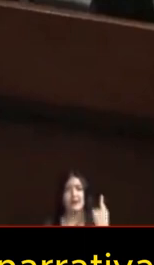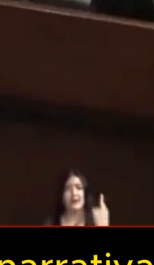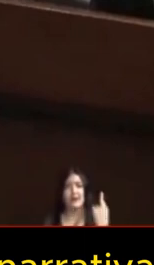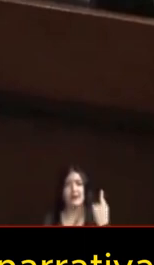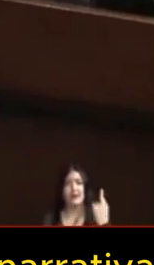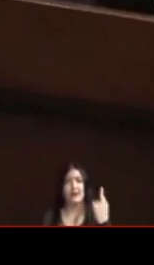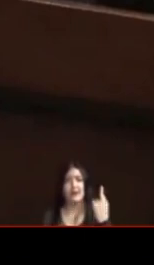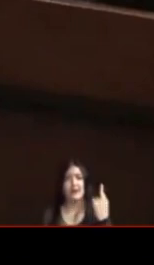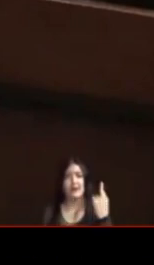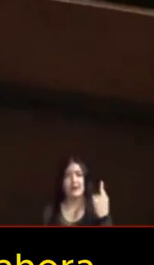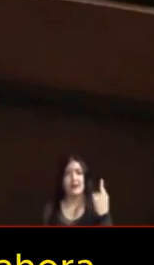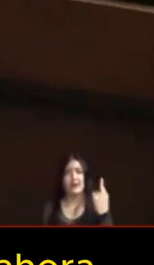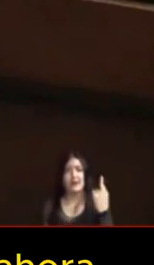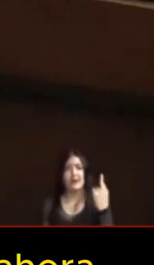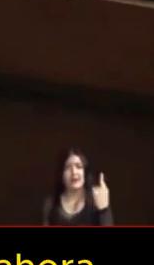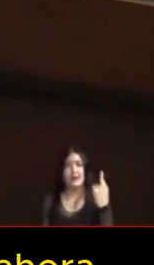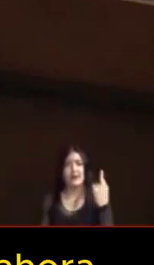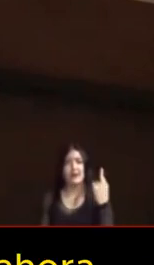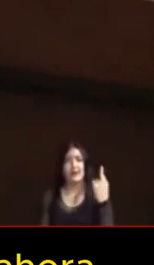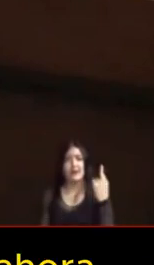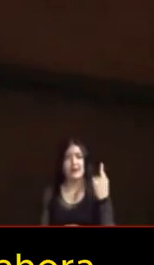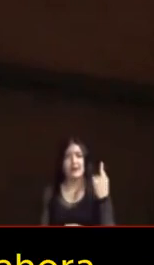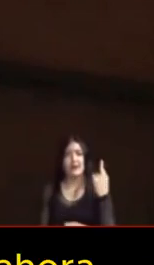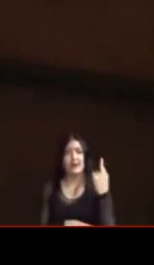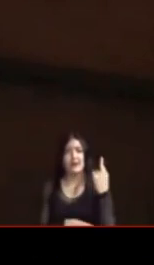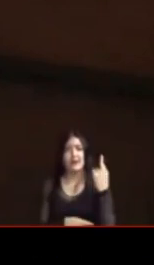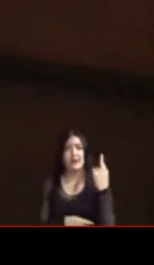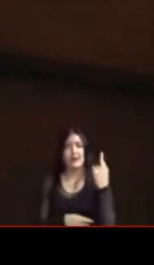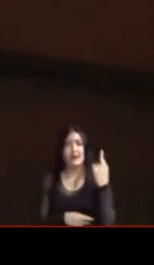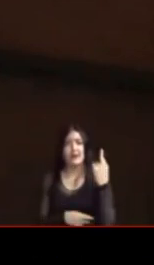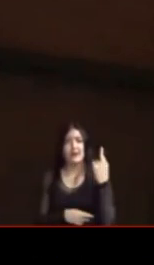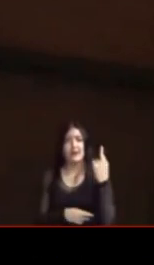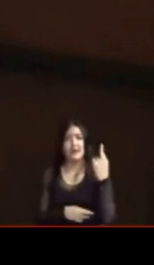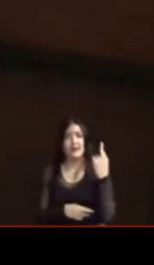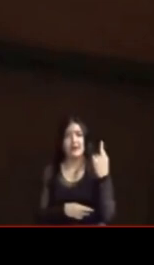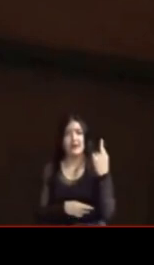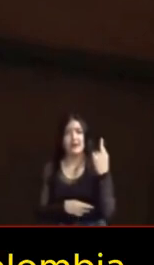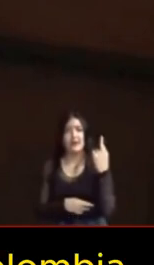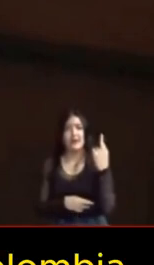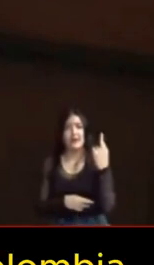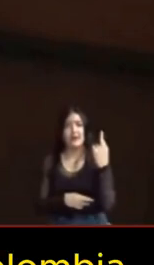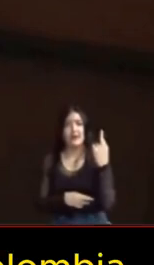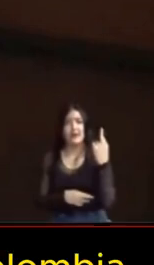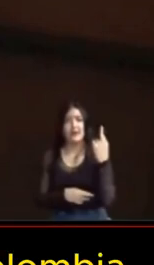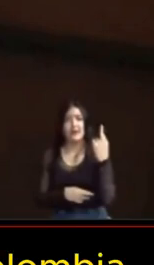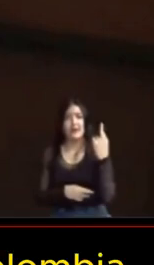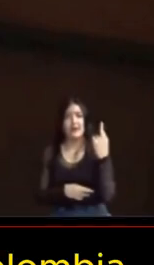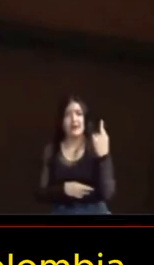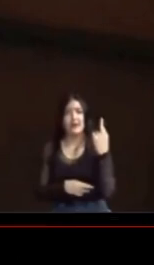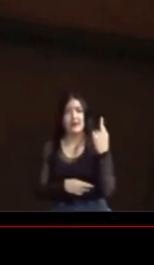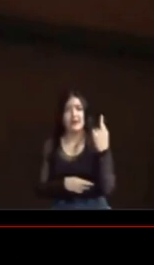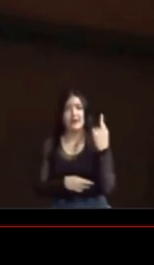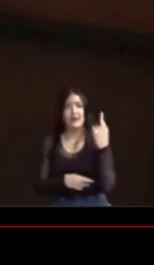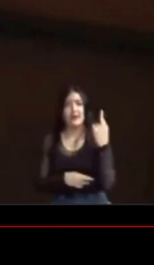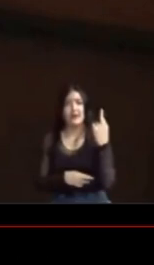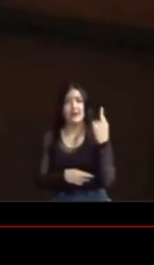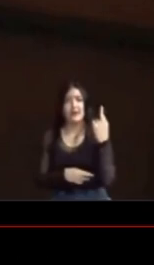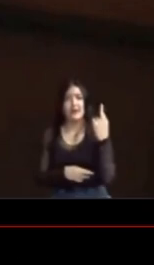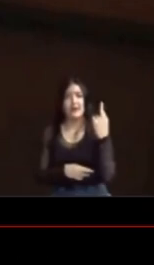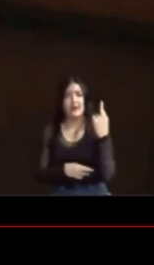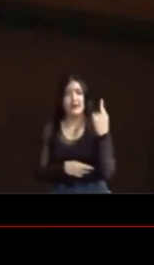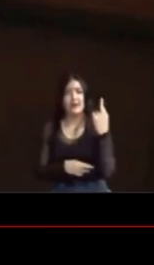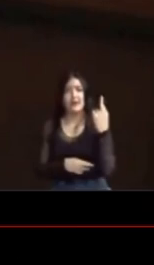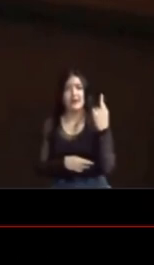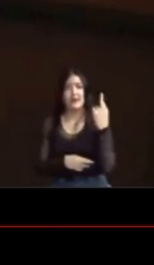esa narrativa falsa en la que estamos entonces ahora reinvirtiendo los valores como pretenden hacerlo en Colombia.